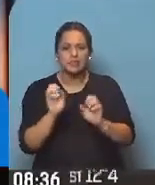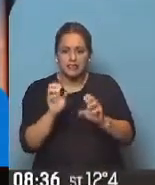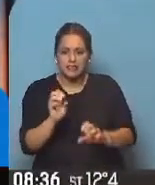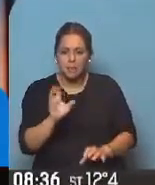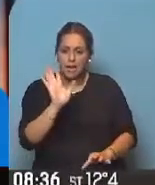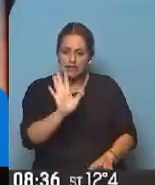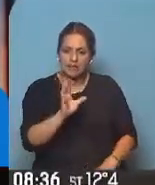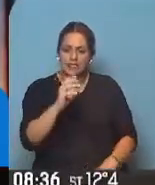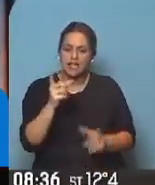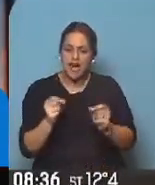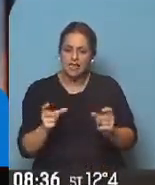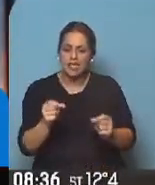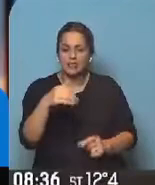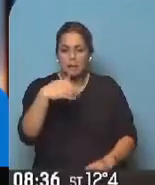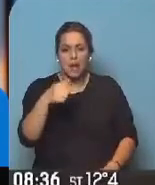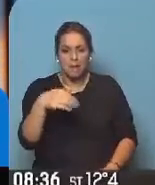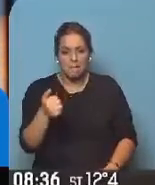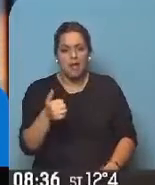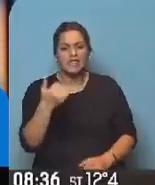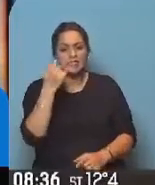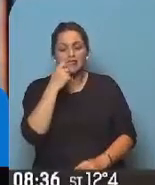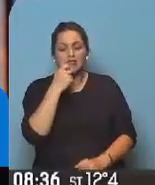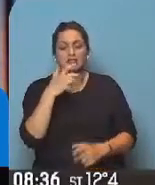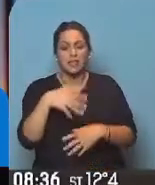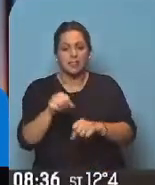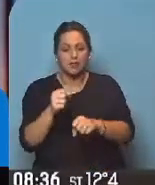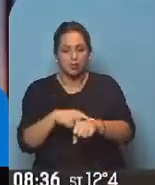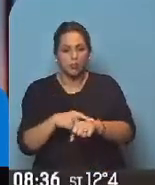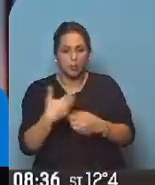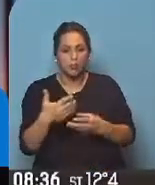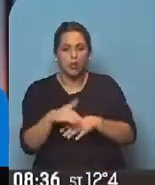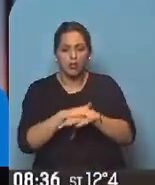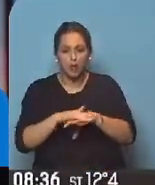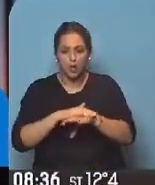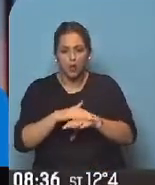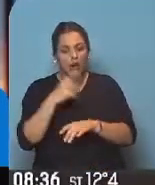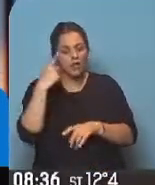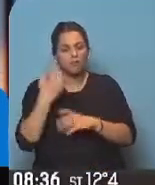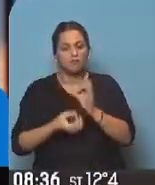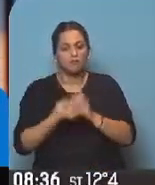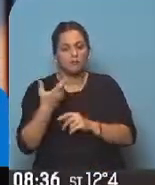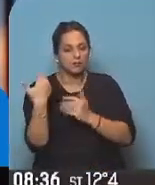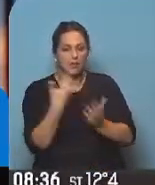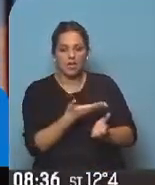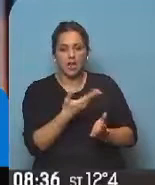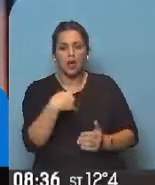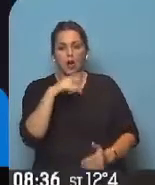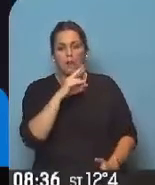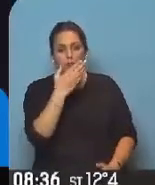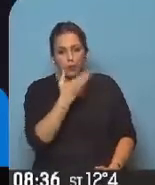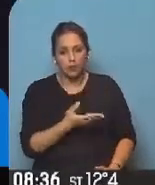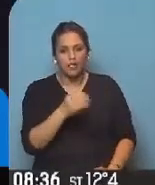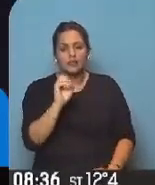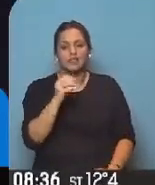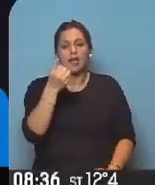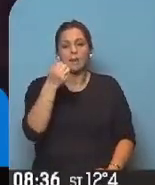que se puede curar si se detecta a tiempo la creadora la locomotora de esto es andy clark querida andy